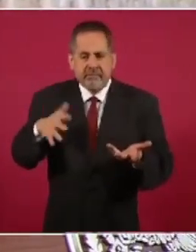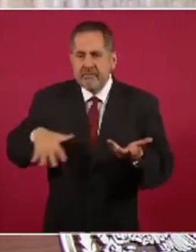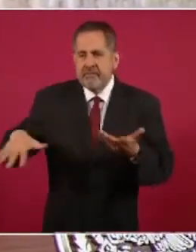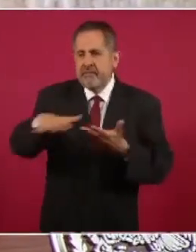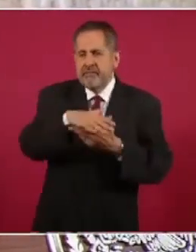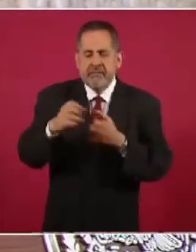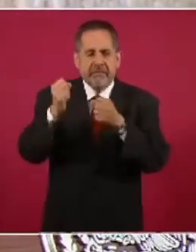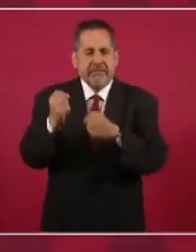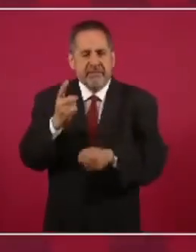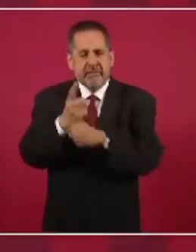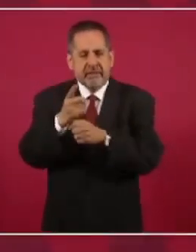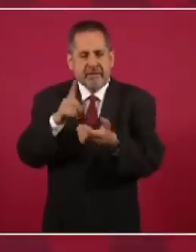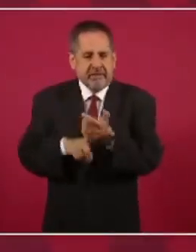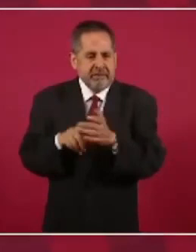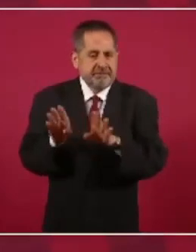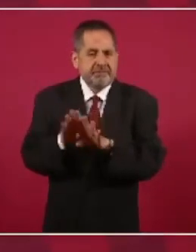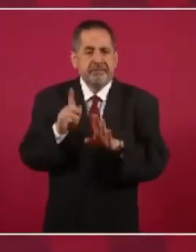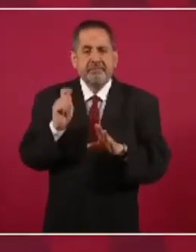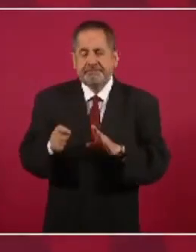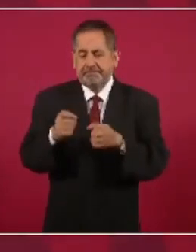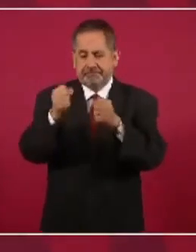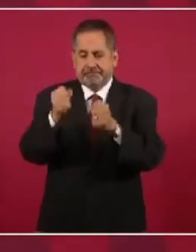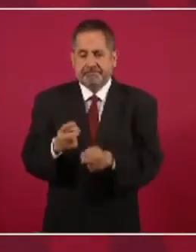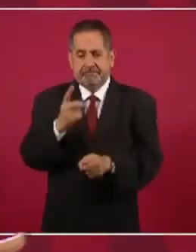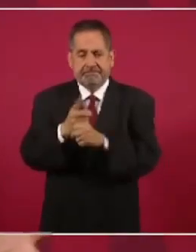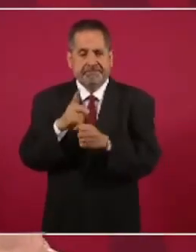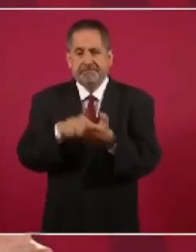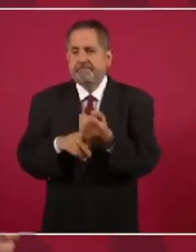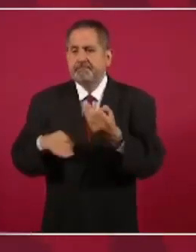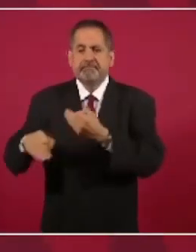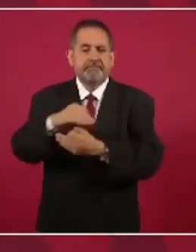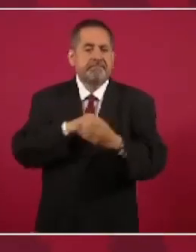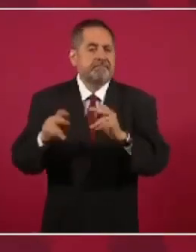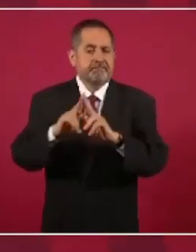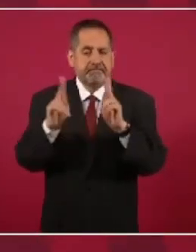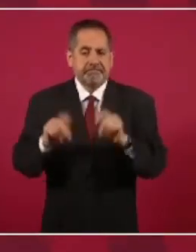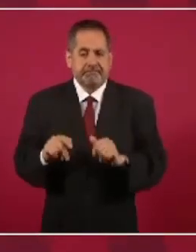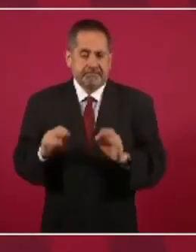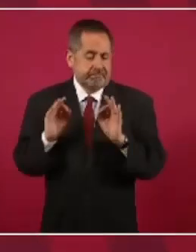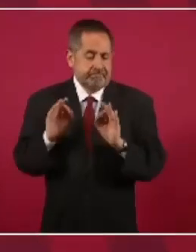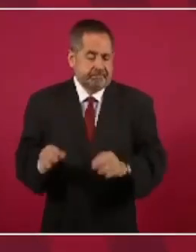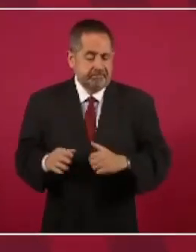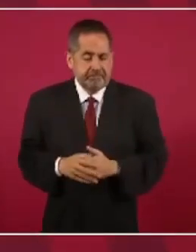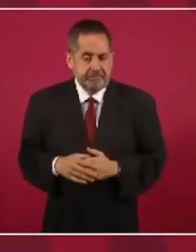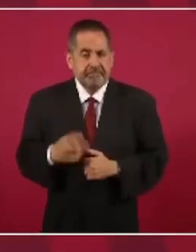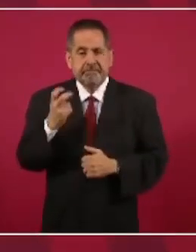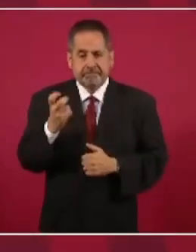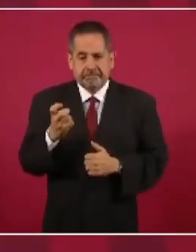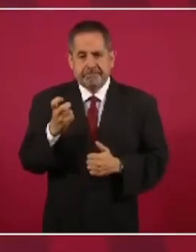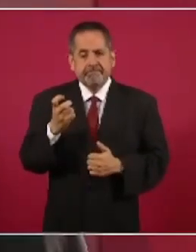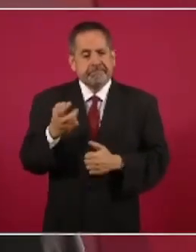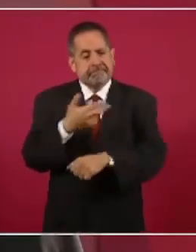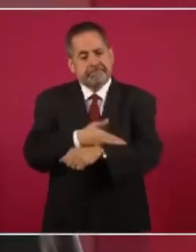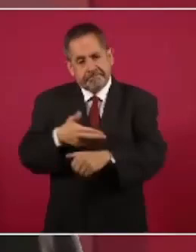garantizar la seguridad de la gente, la paz, y es lo que estamos haciendo.